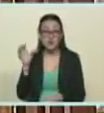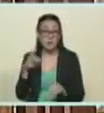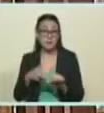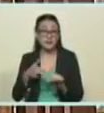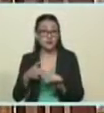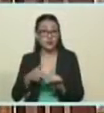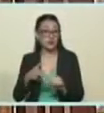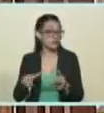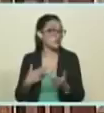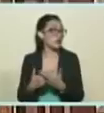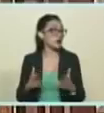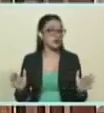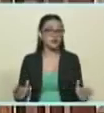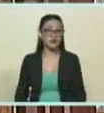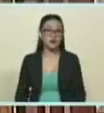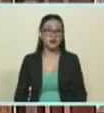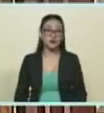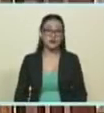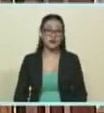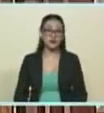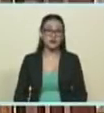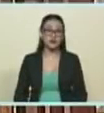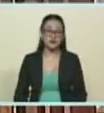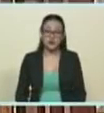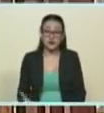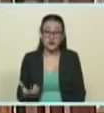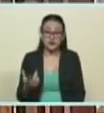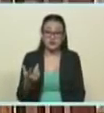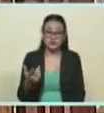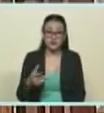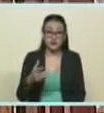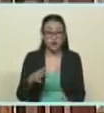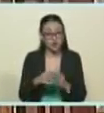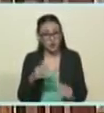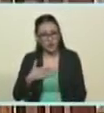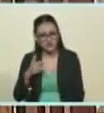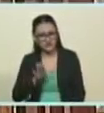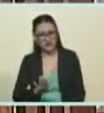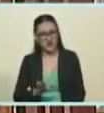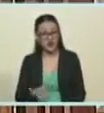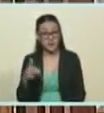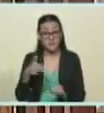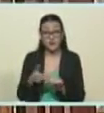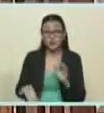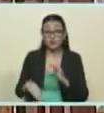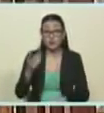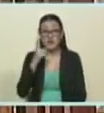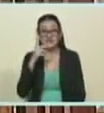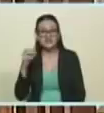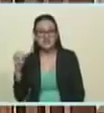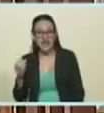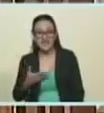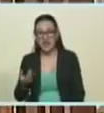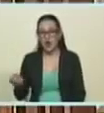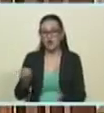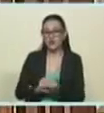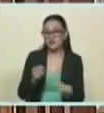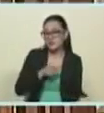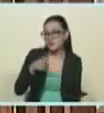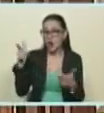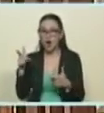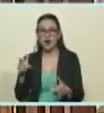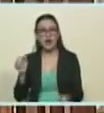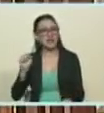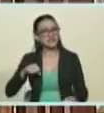gente. ¿O no? ¿No es lo que aspira alguna gente? Que el petróleo suba a 100 y otra vez vamos a importar. Ahí